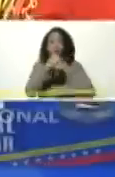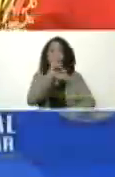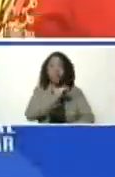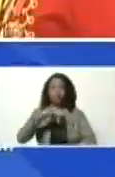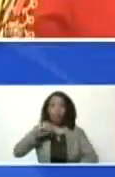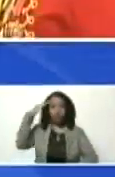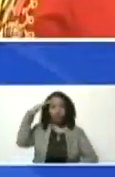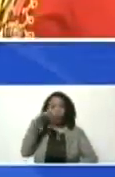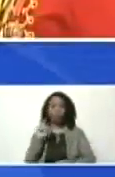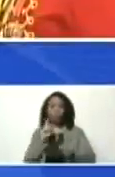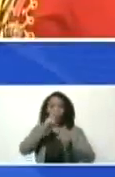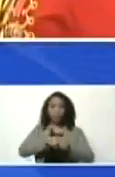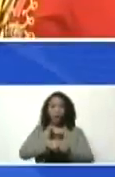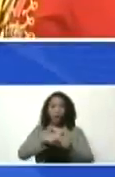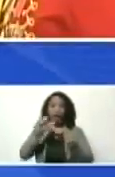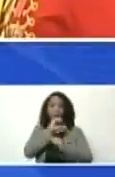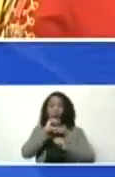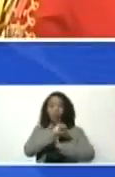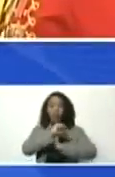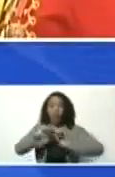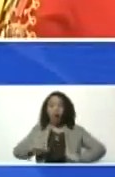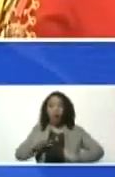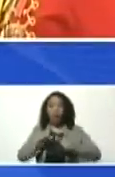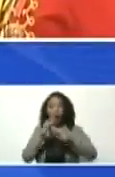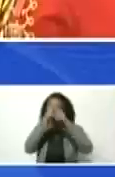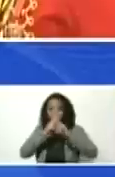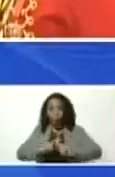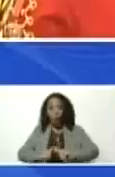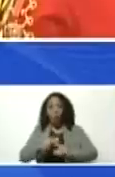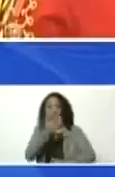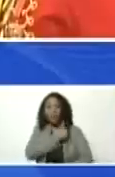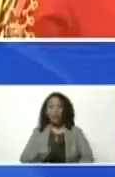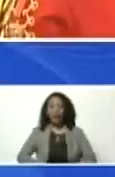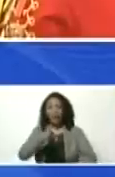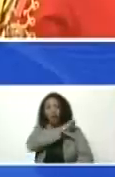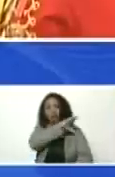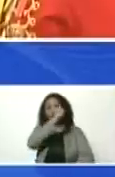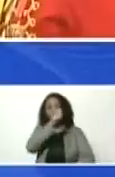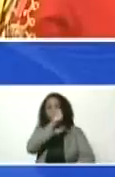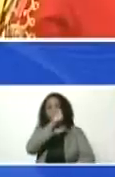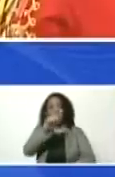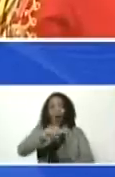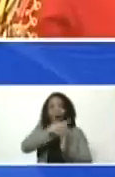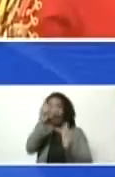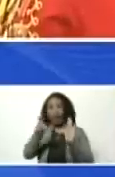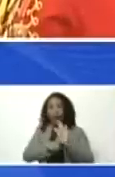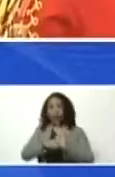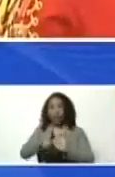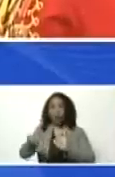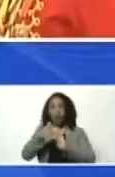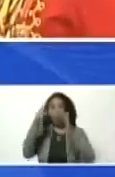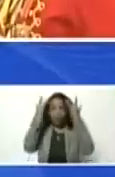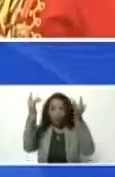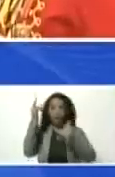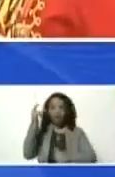personal militar adscrito a la Guardia de Honor Presidencial y a la Dirección General de Contrainteligencia Militar.